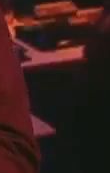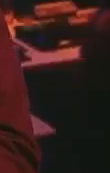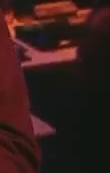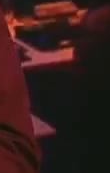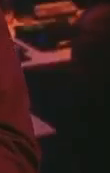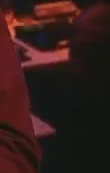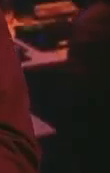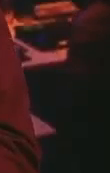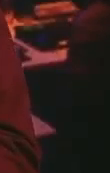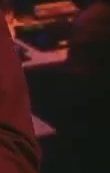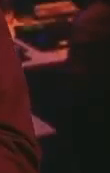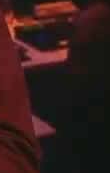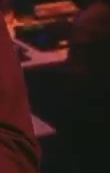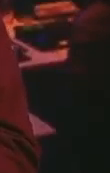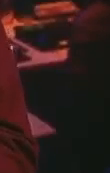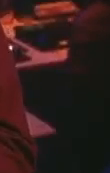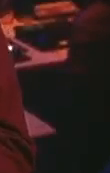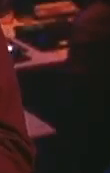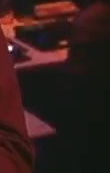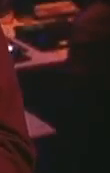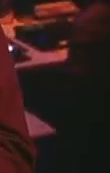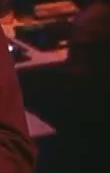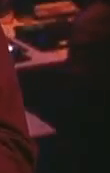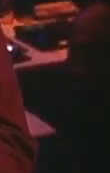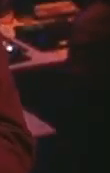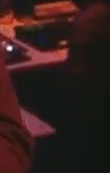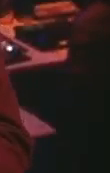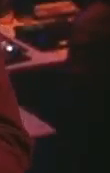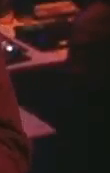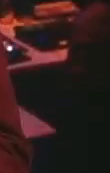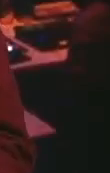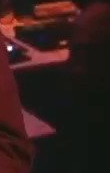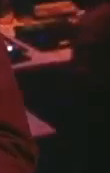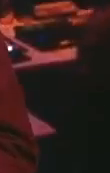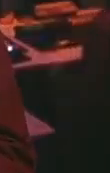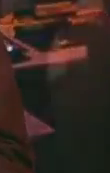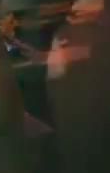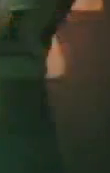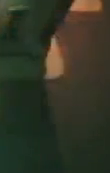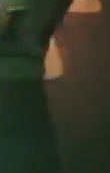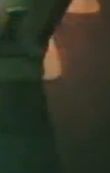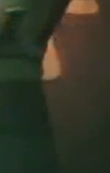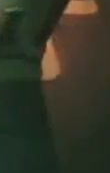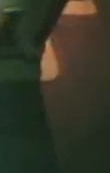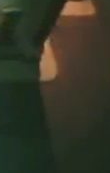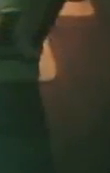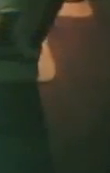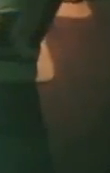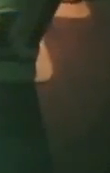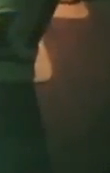Y tenemos información de última hora con Graya Casella en el Palacio de Miraflores. Graya.